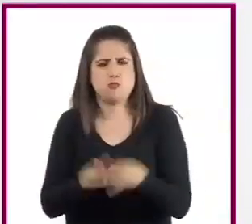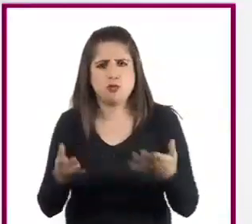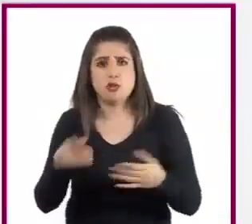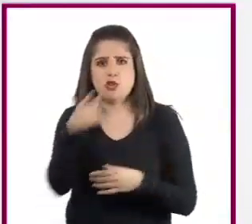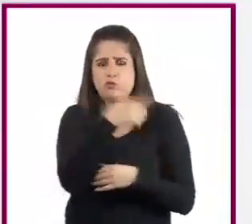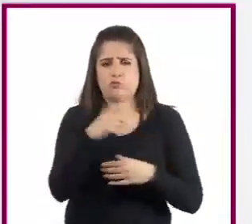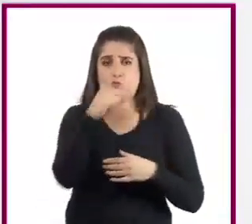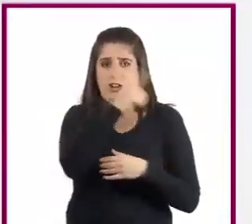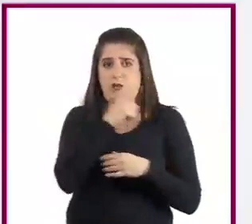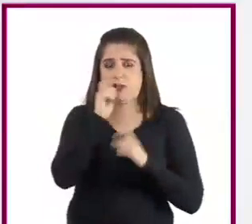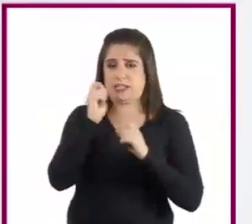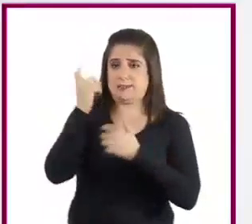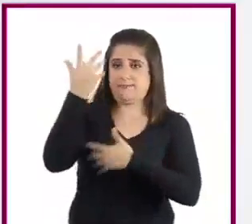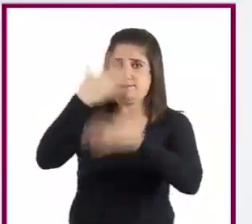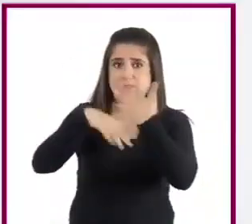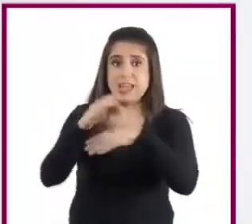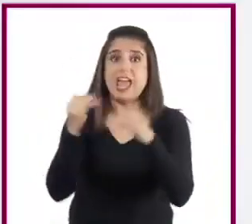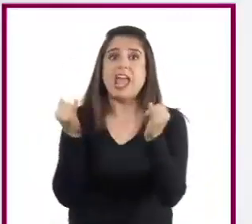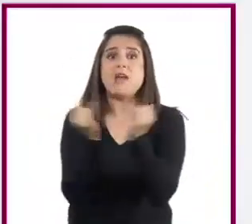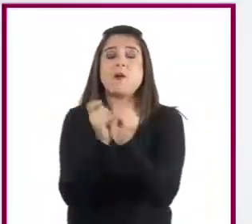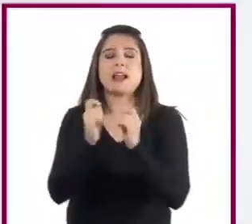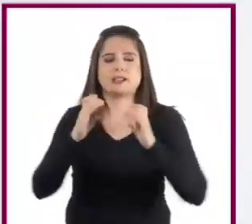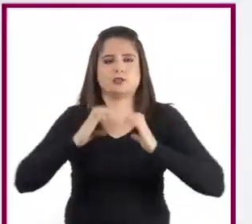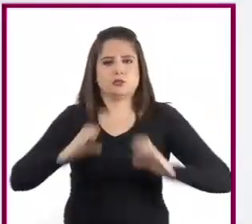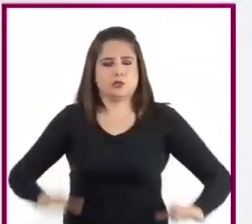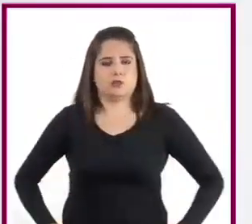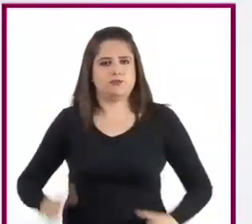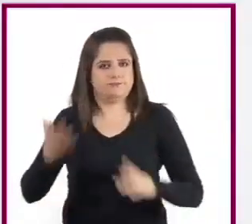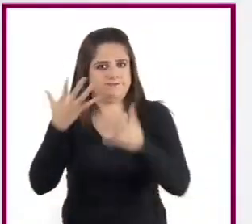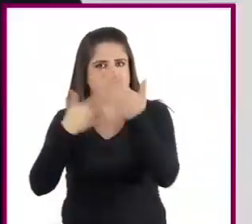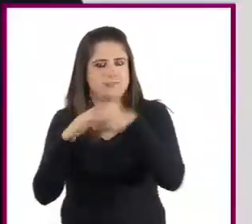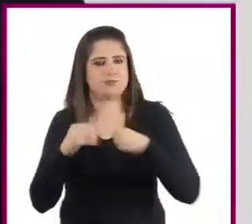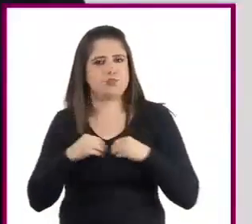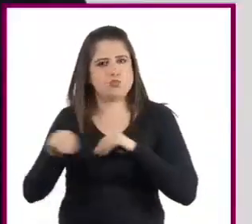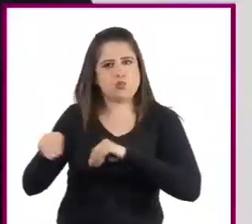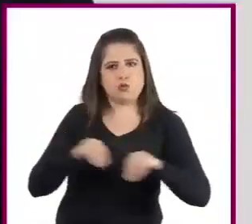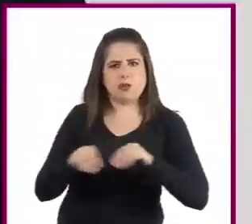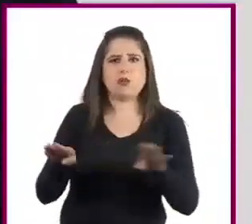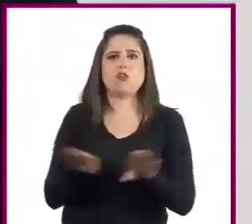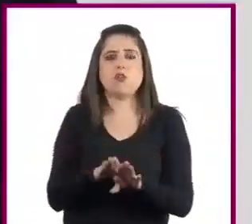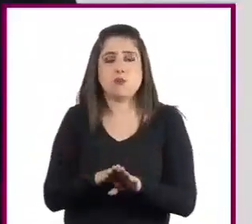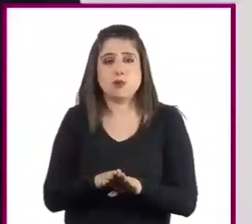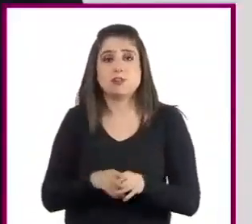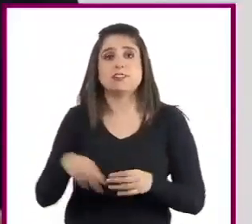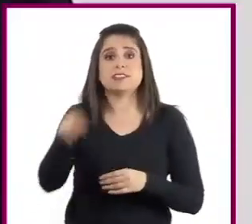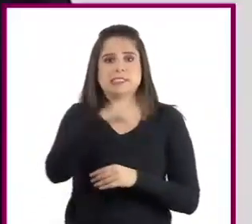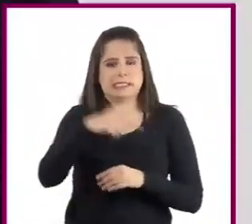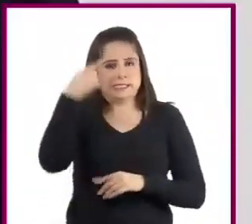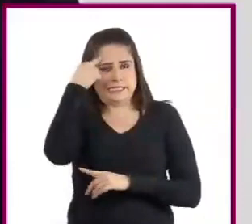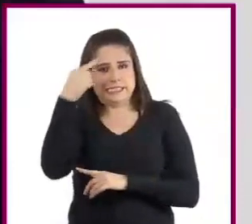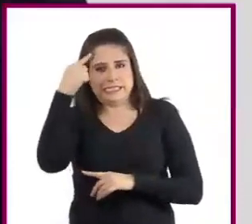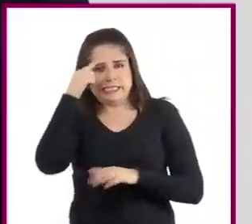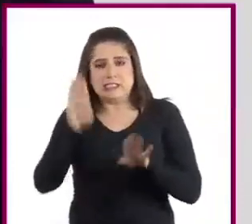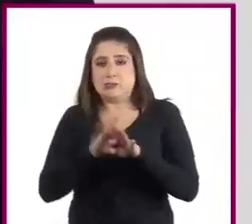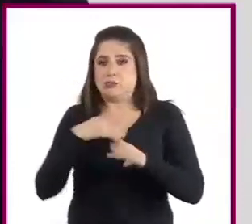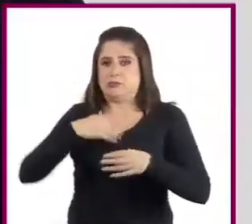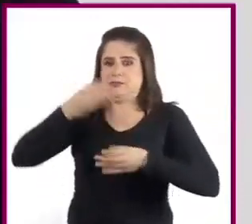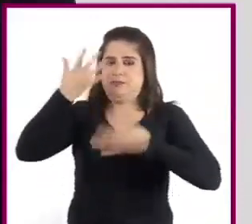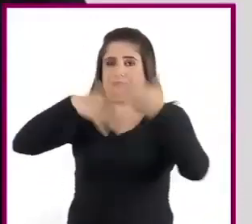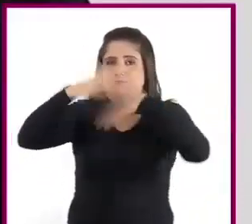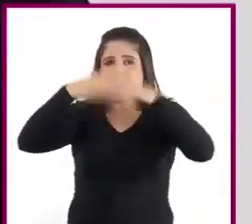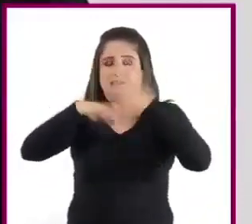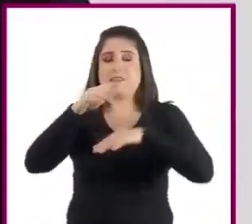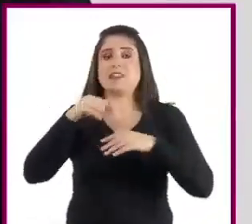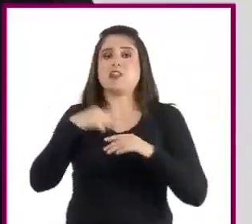decir, tu lenguaje verbal y tu lenguaje no verbal. Solemos obsesionarnos con nuestro mensaje o discurso y